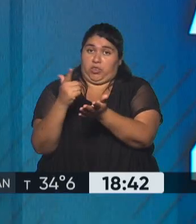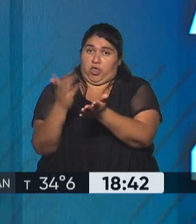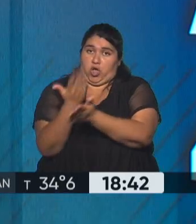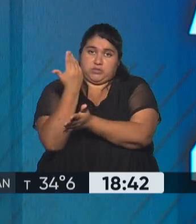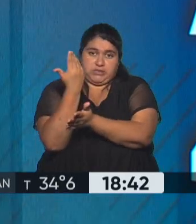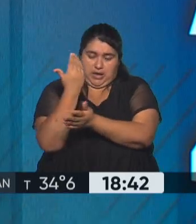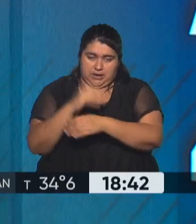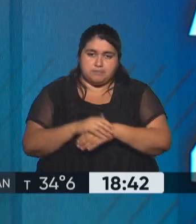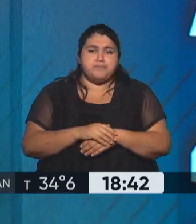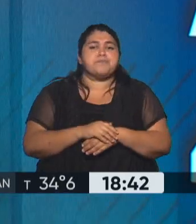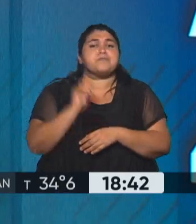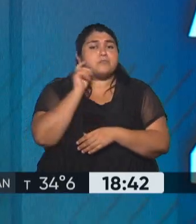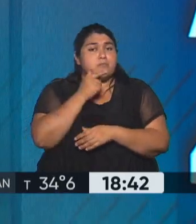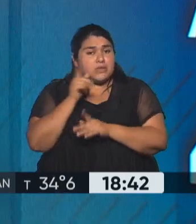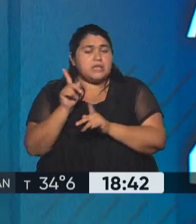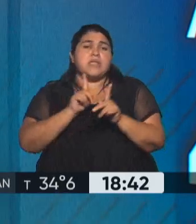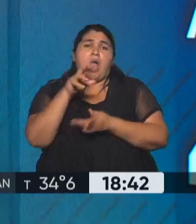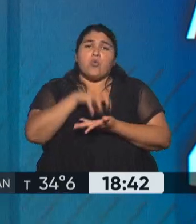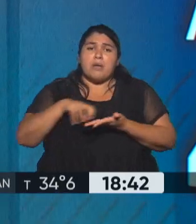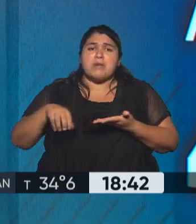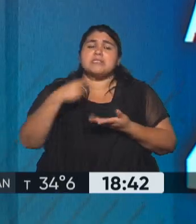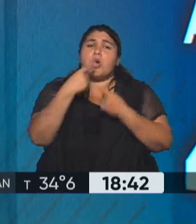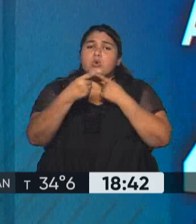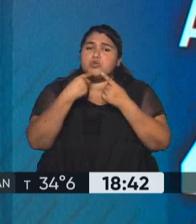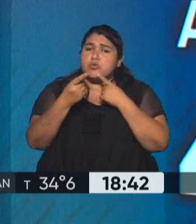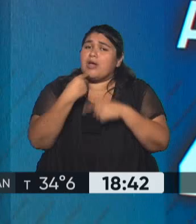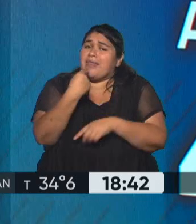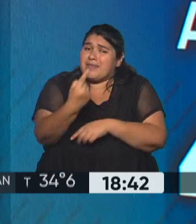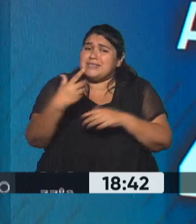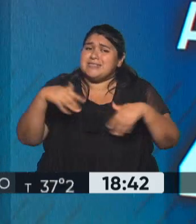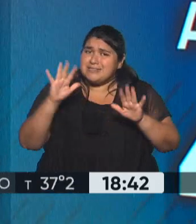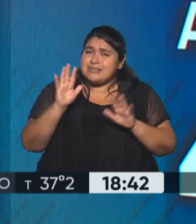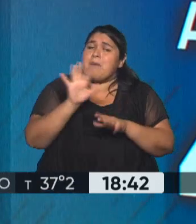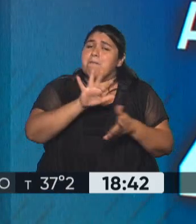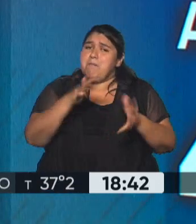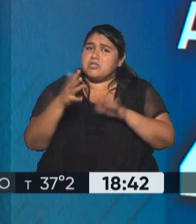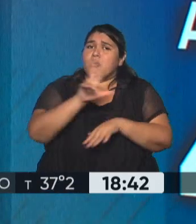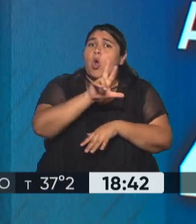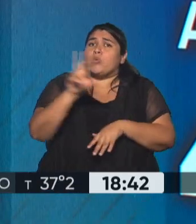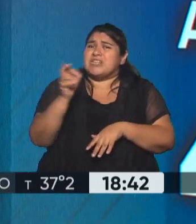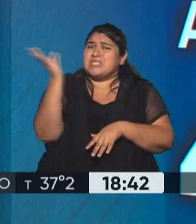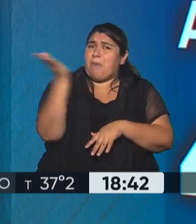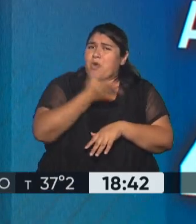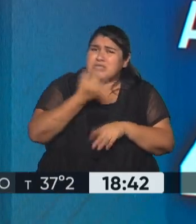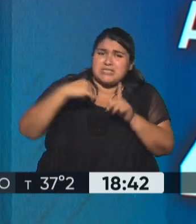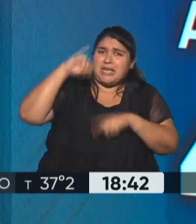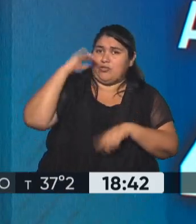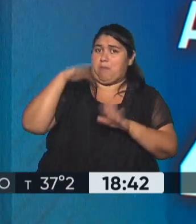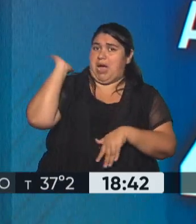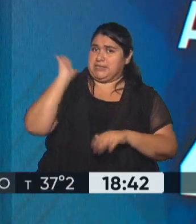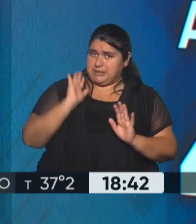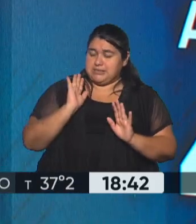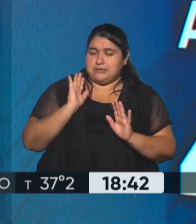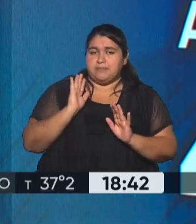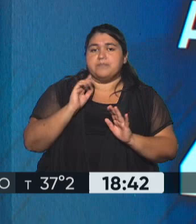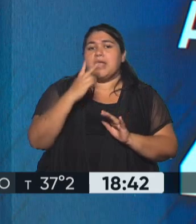la tarifa del gas, pero ya algunas consultoras están hablando de incrementos de hasta un 300%, ¿sí?, tanto en el gas